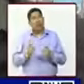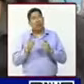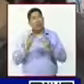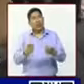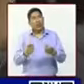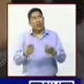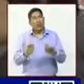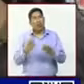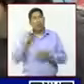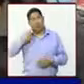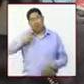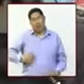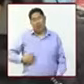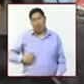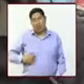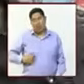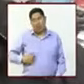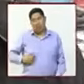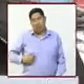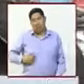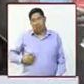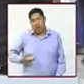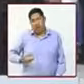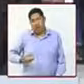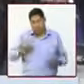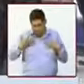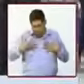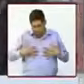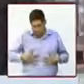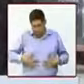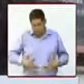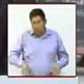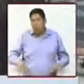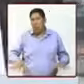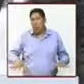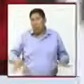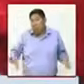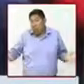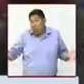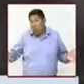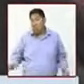yo, cartera, como te dice, vestidos también, ¿no?